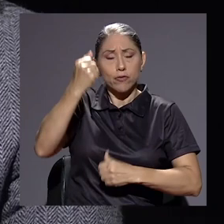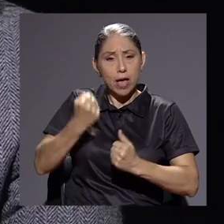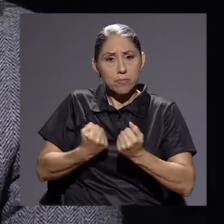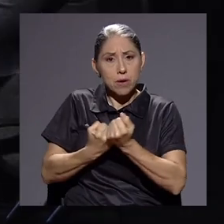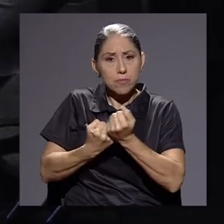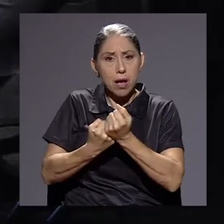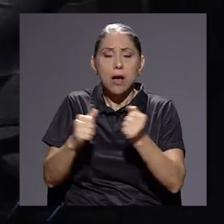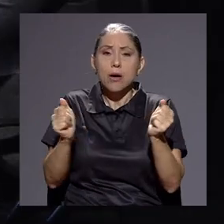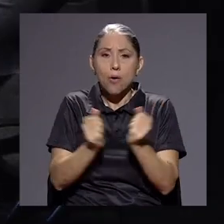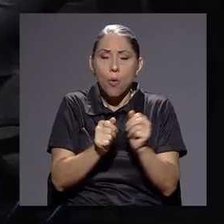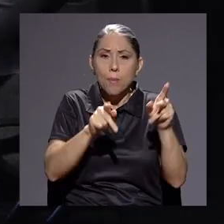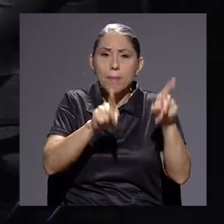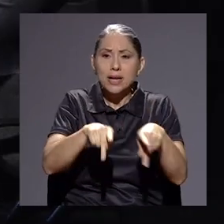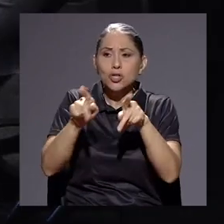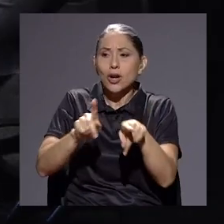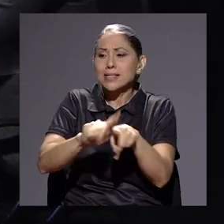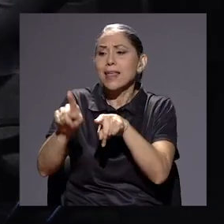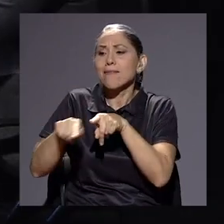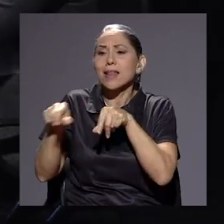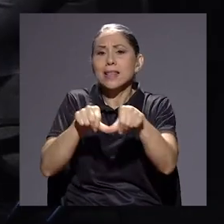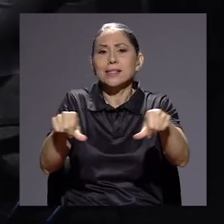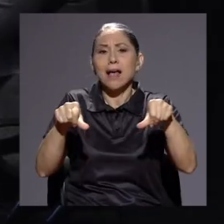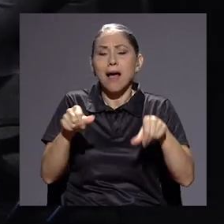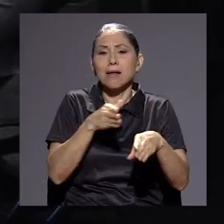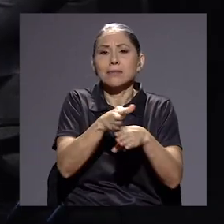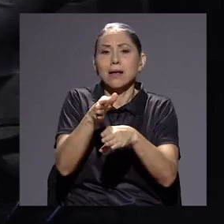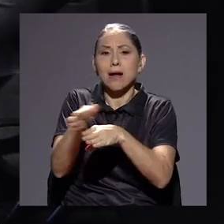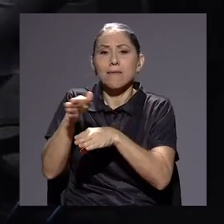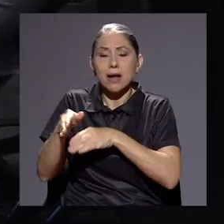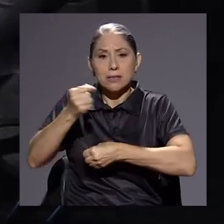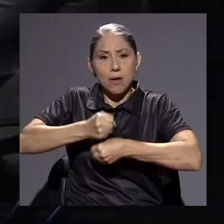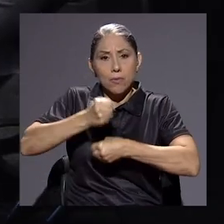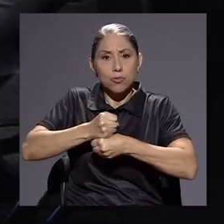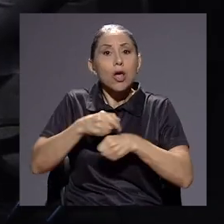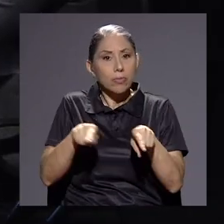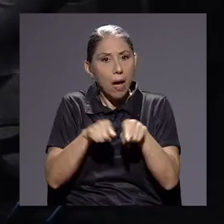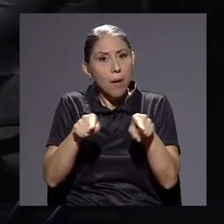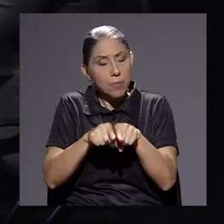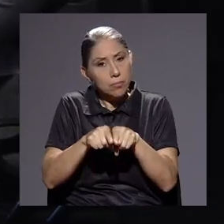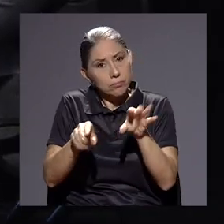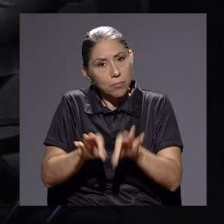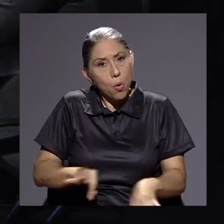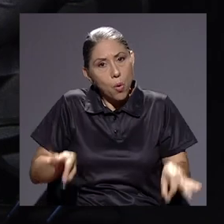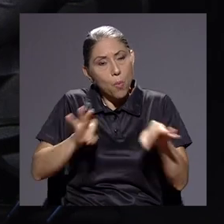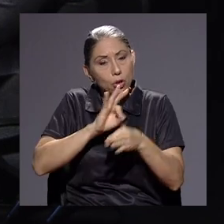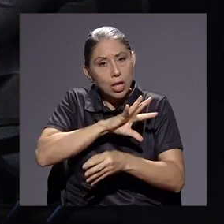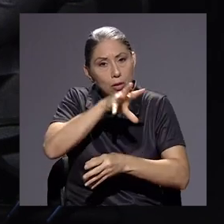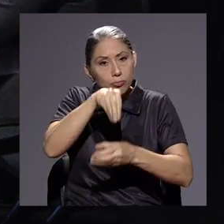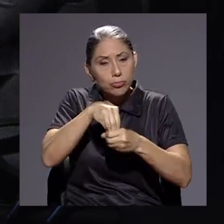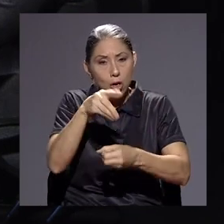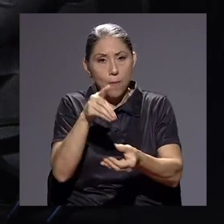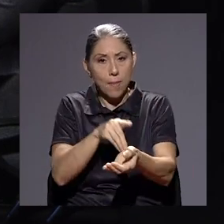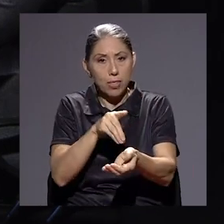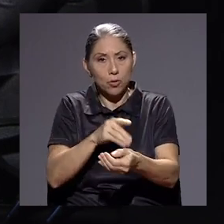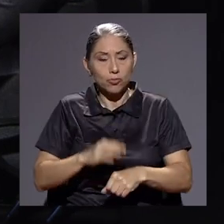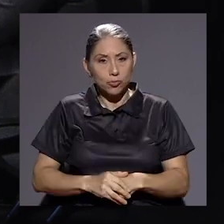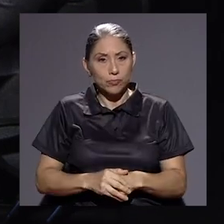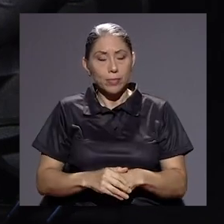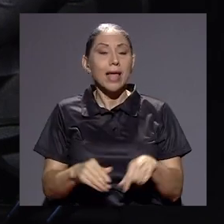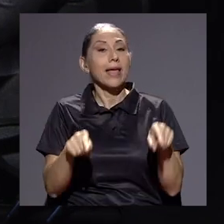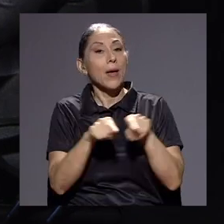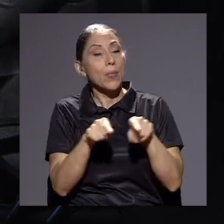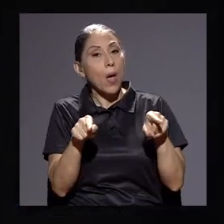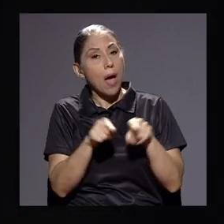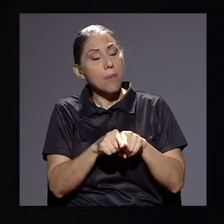con personas de diferentes formaciones, uh-huh, haciendo esta labor, incluidos médicos, que eso es muy importante. Y paralelamente a eso, don Alan, yo